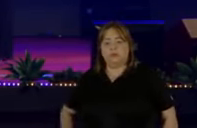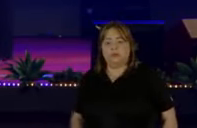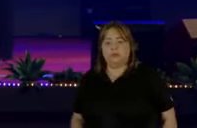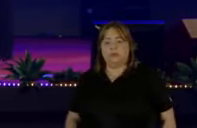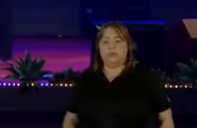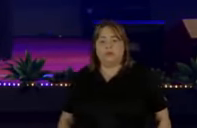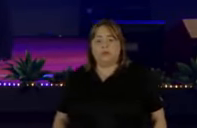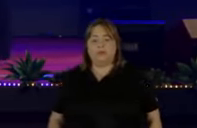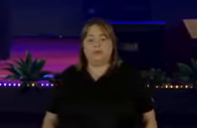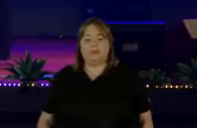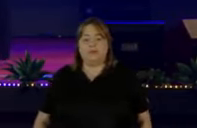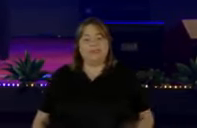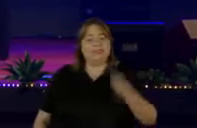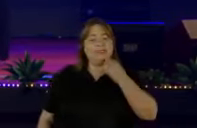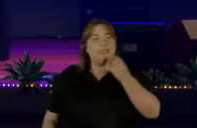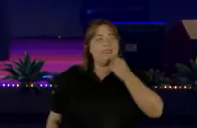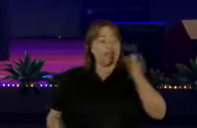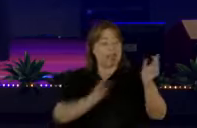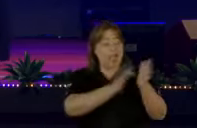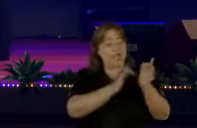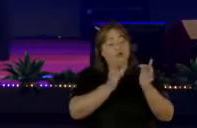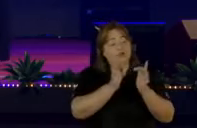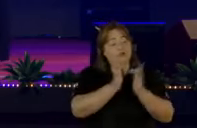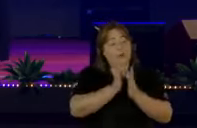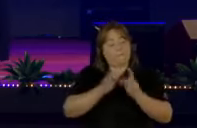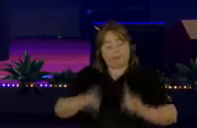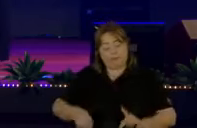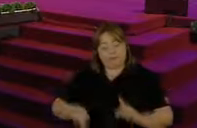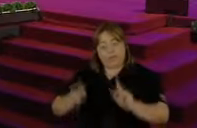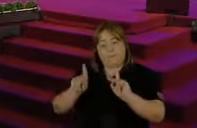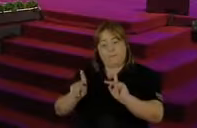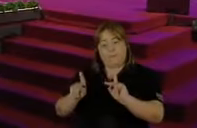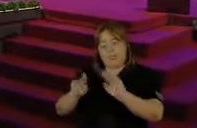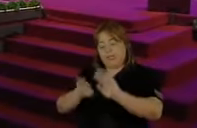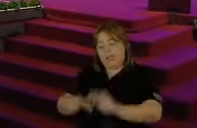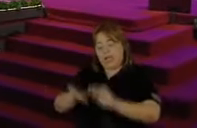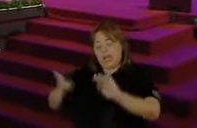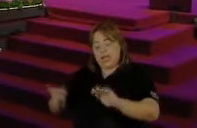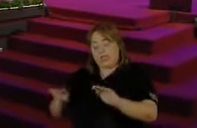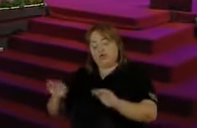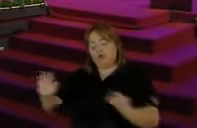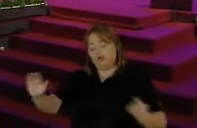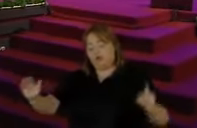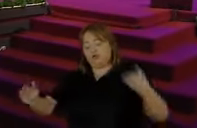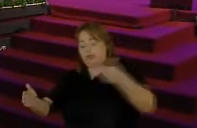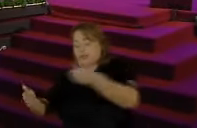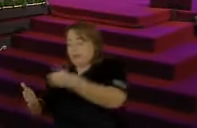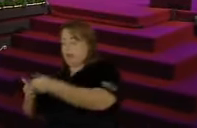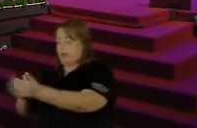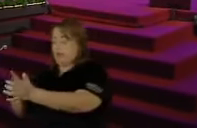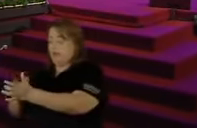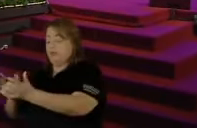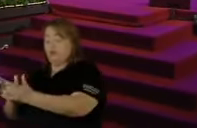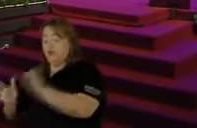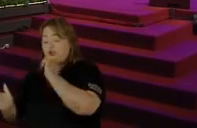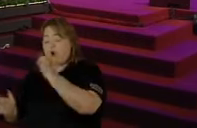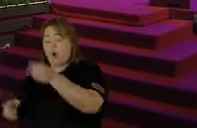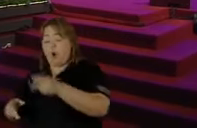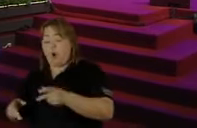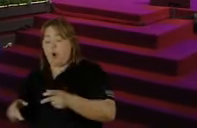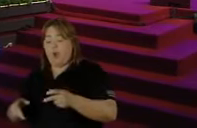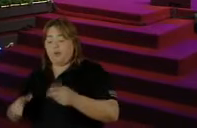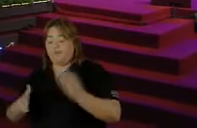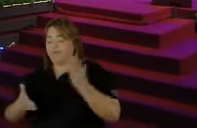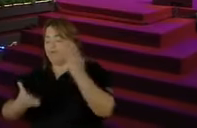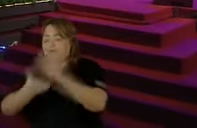Jesús dijo, dejad los niños, venid a mí, no se los impidáis, porque los tales es el reino de los cielos. Pero qué maravilloso es cuando